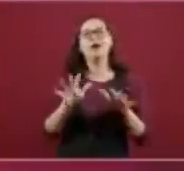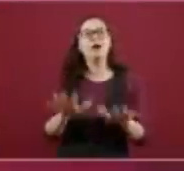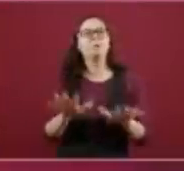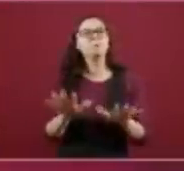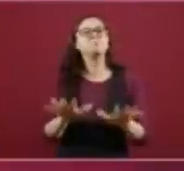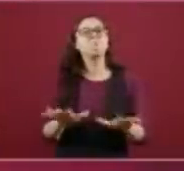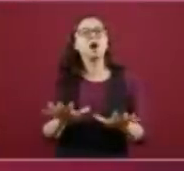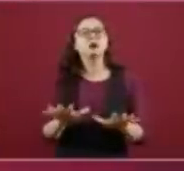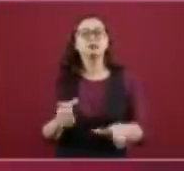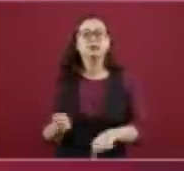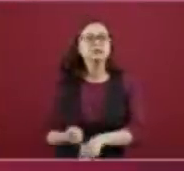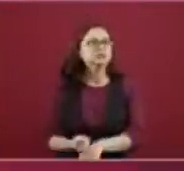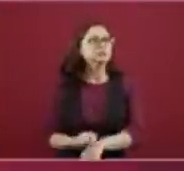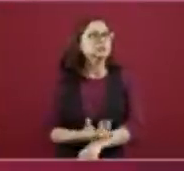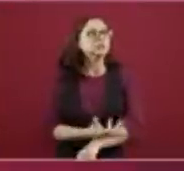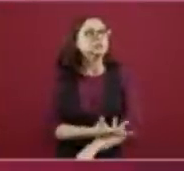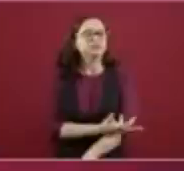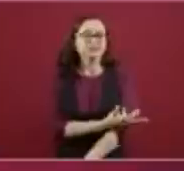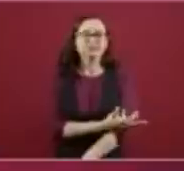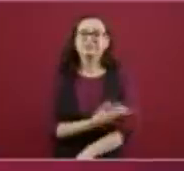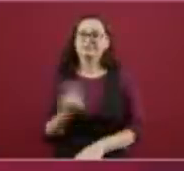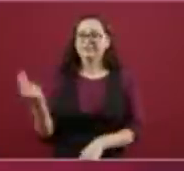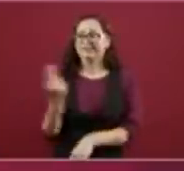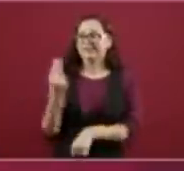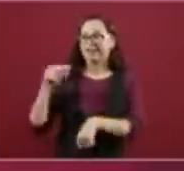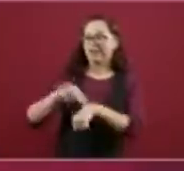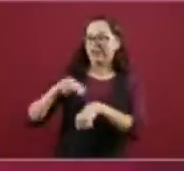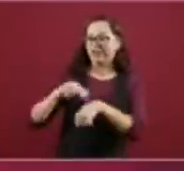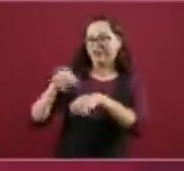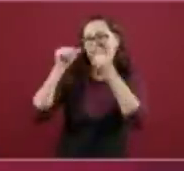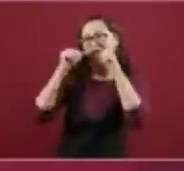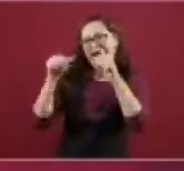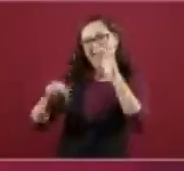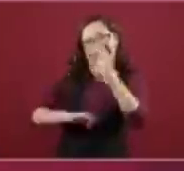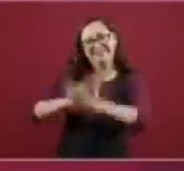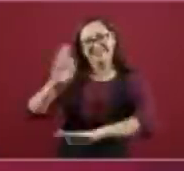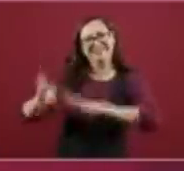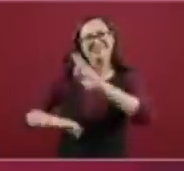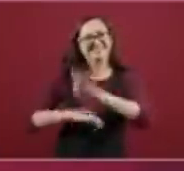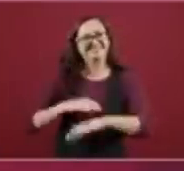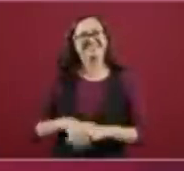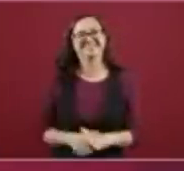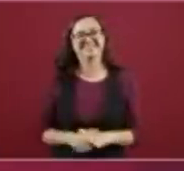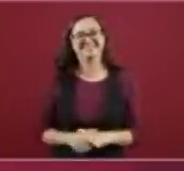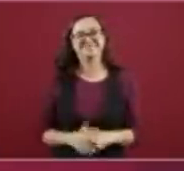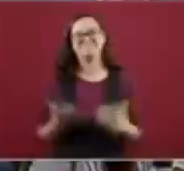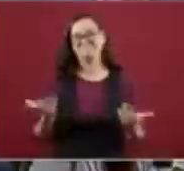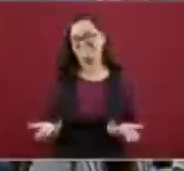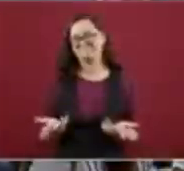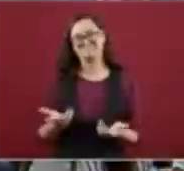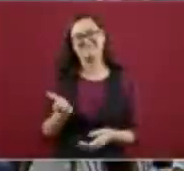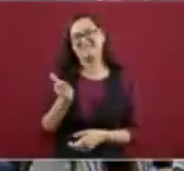muy intenso, va a ser mucho, muy intenso. Ya de por sí